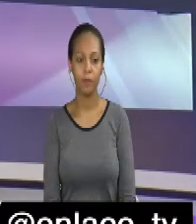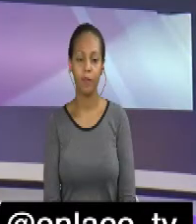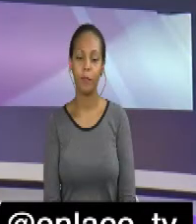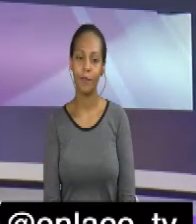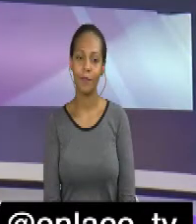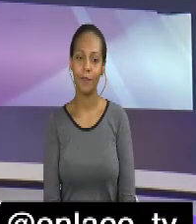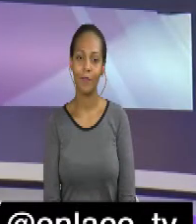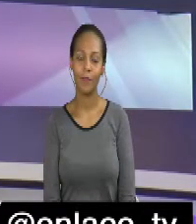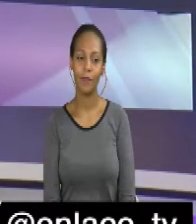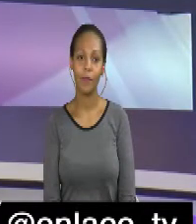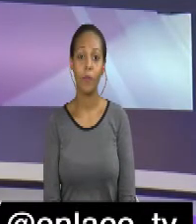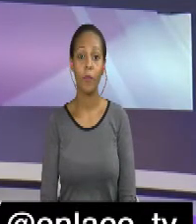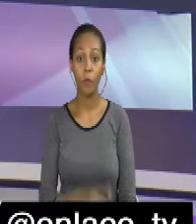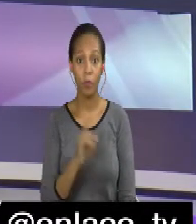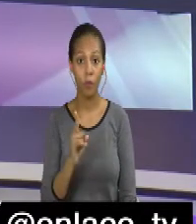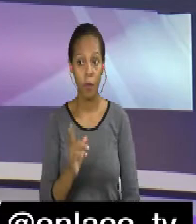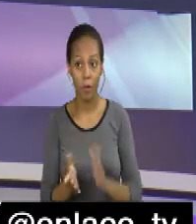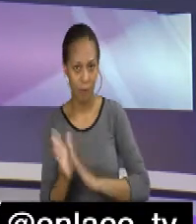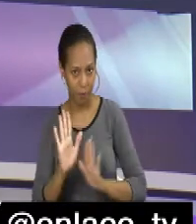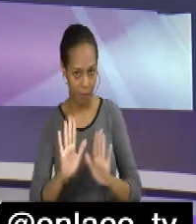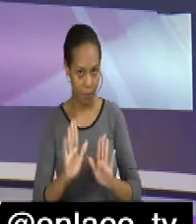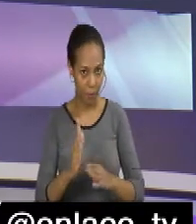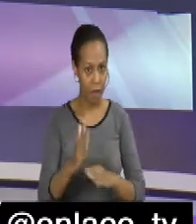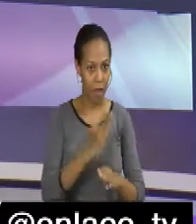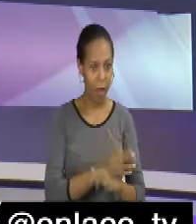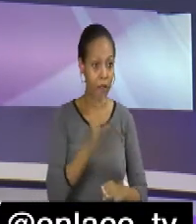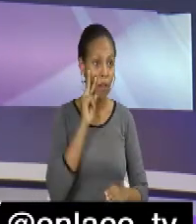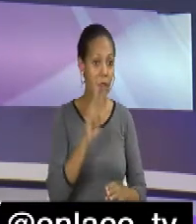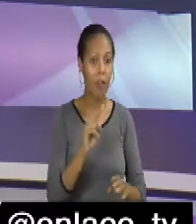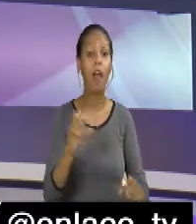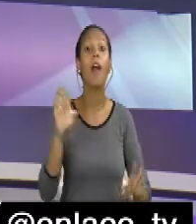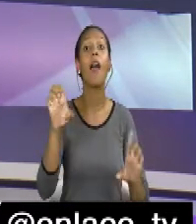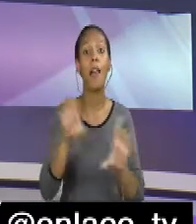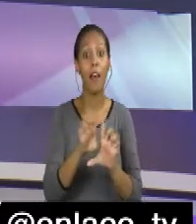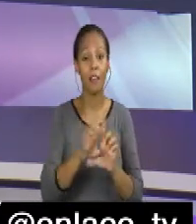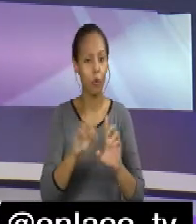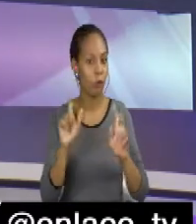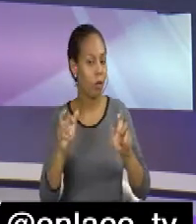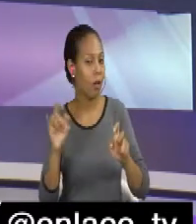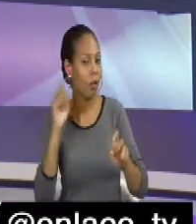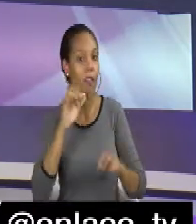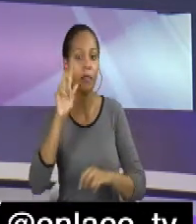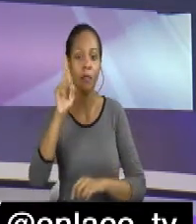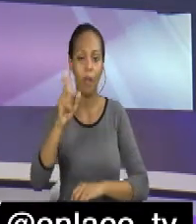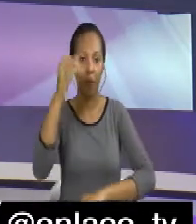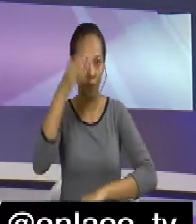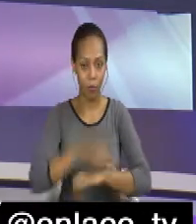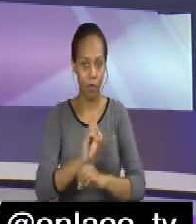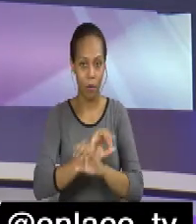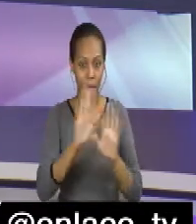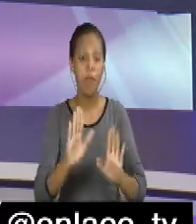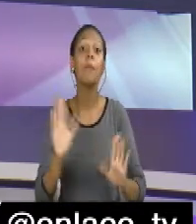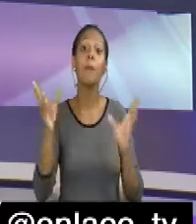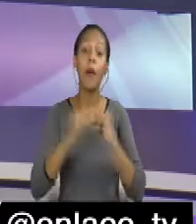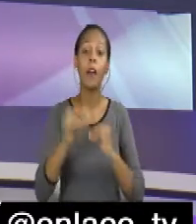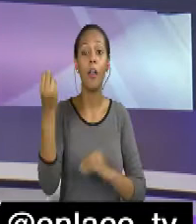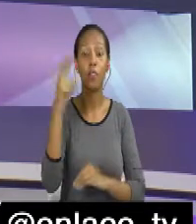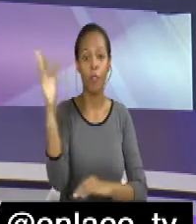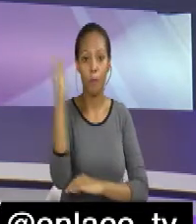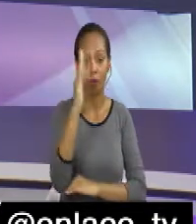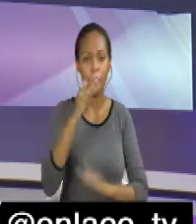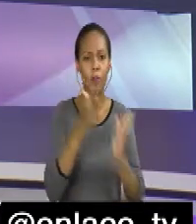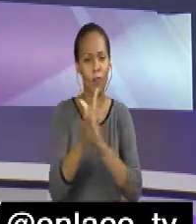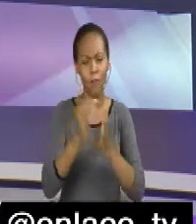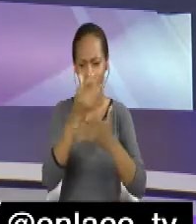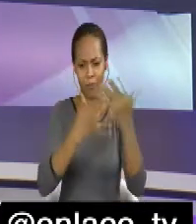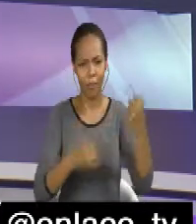Y para salir de su casa bien informado, recuerde conectarse con Enlace Radio 6 AM y nos volveremos a ver en una cita más a las 12 del mediodía con todo lo que